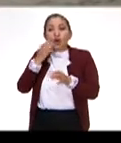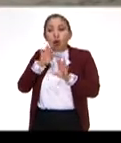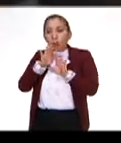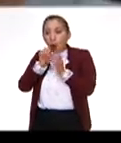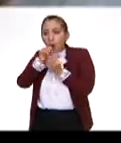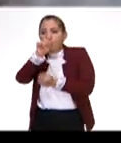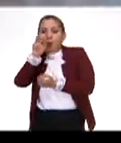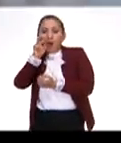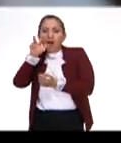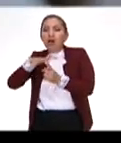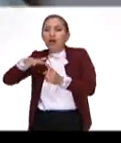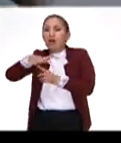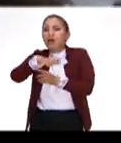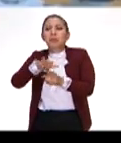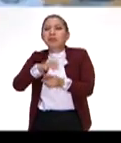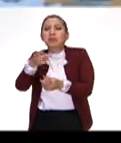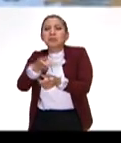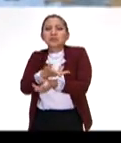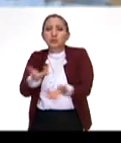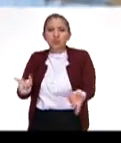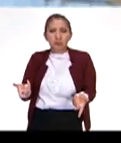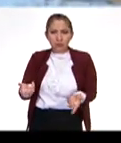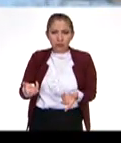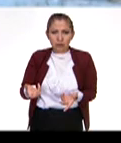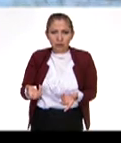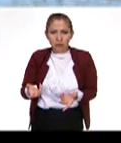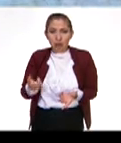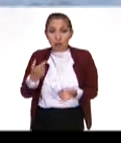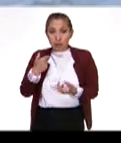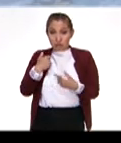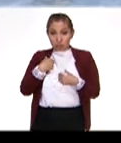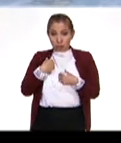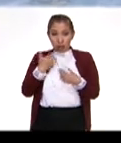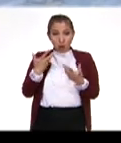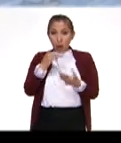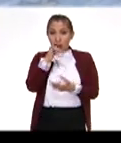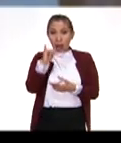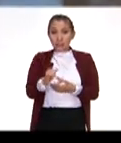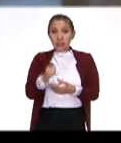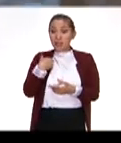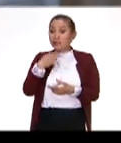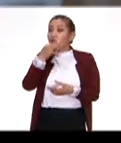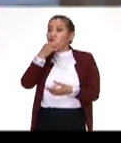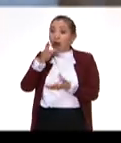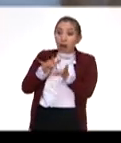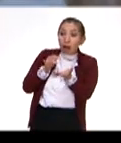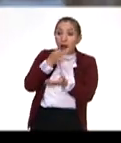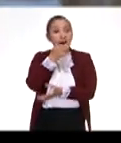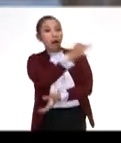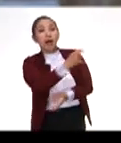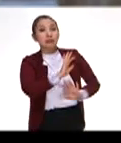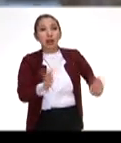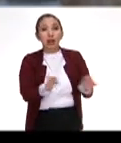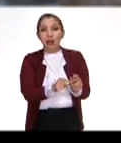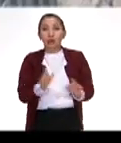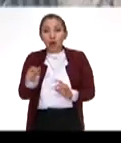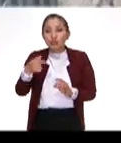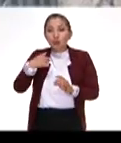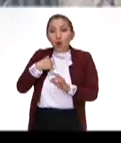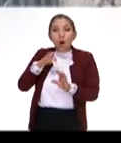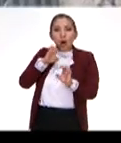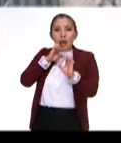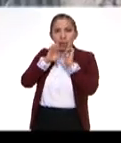como el contexto de donde ocurren las cosas. Lo que yo hago nunca es una nota informativa. Yo desarrollo más el género